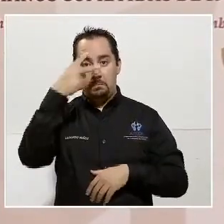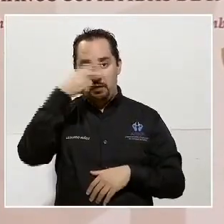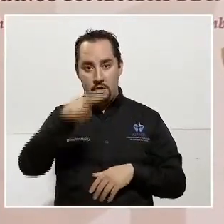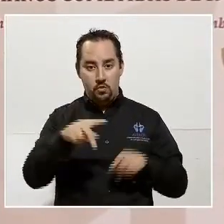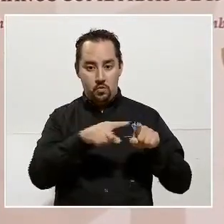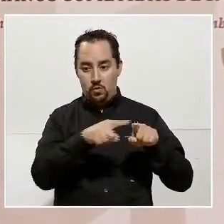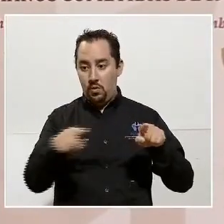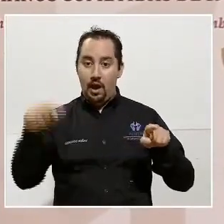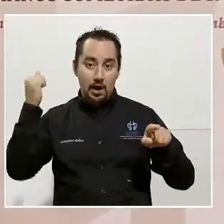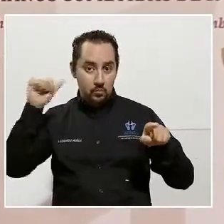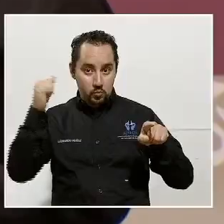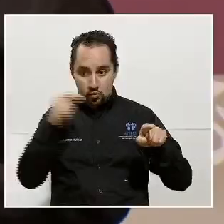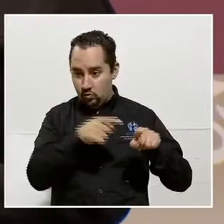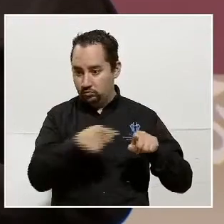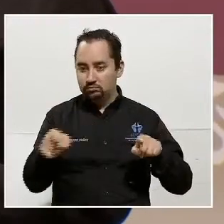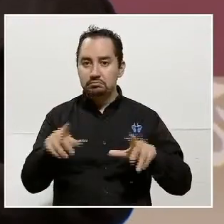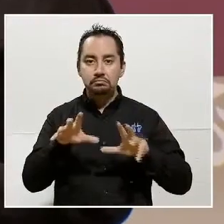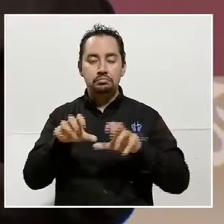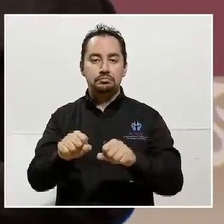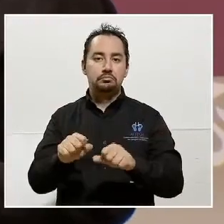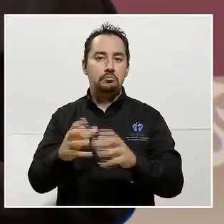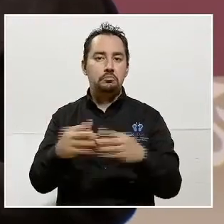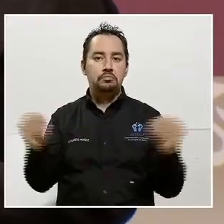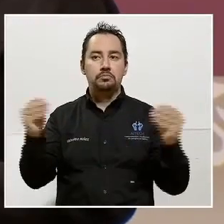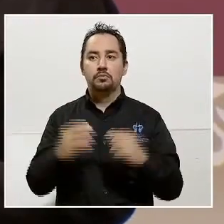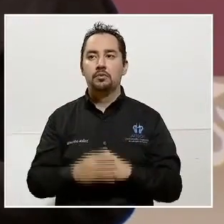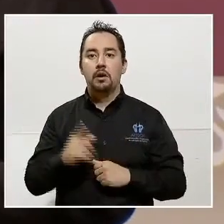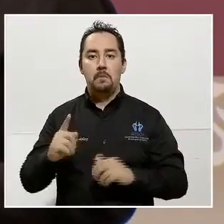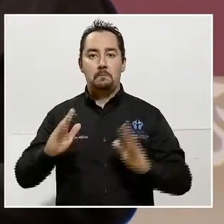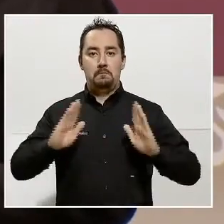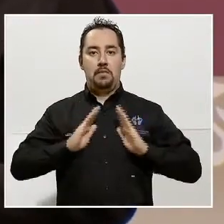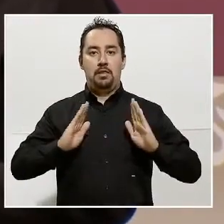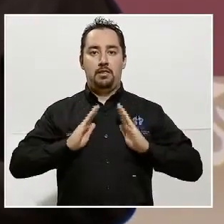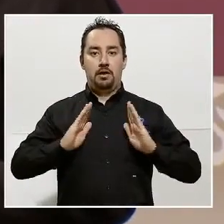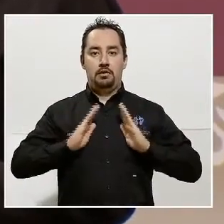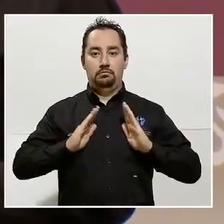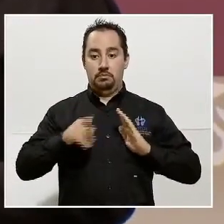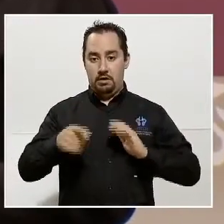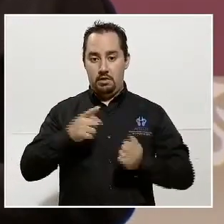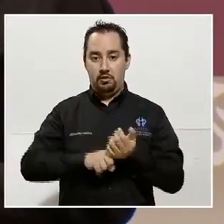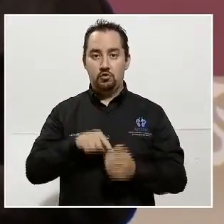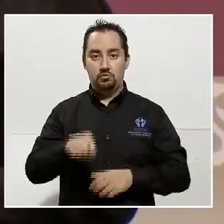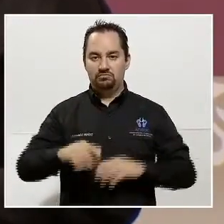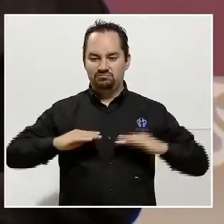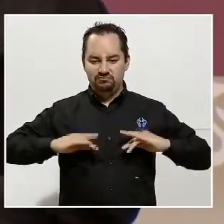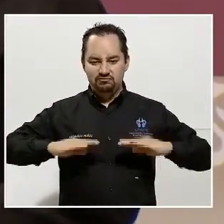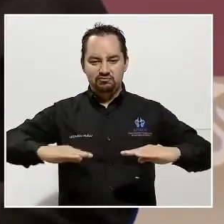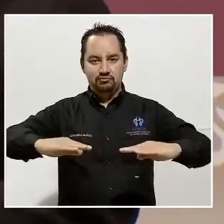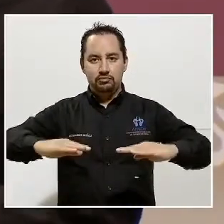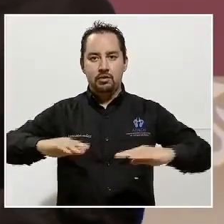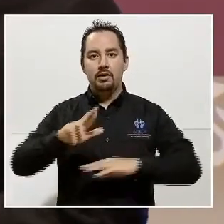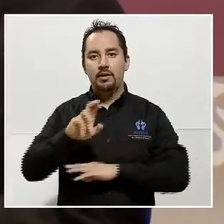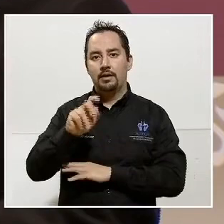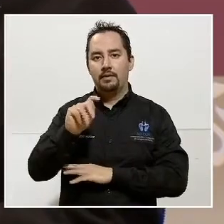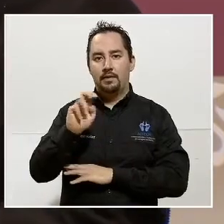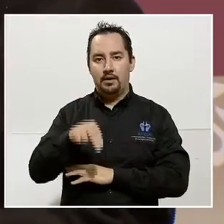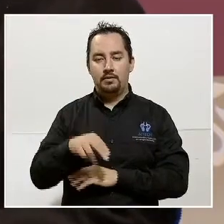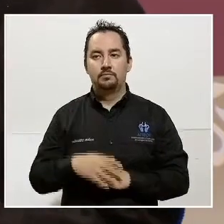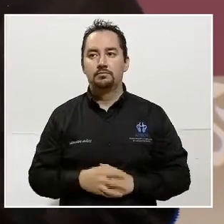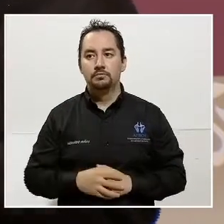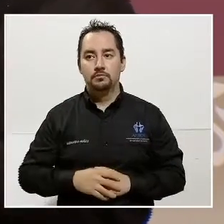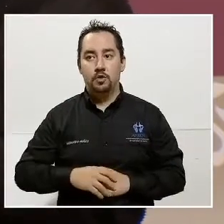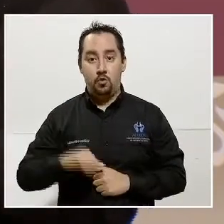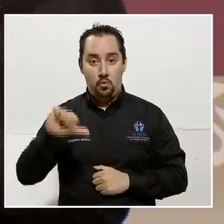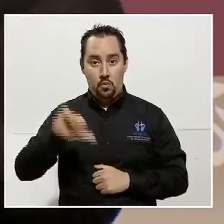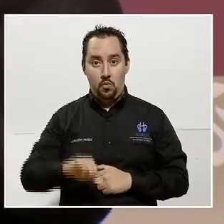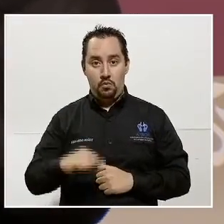México-Acapulco, en un retén militar. Hoy tengo